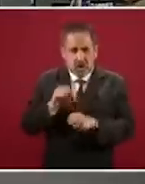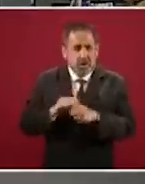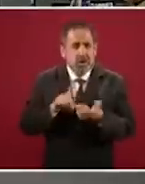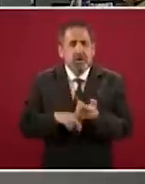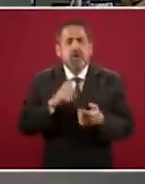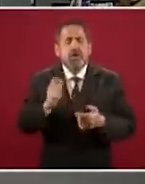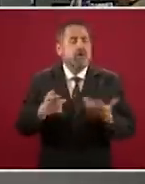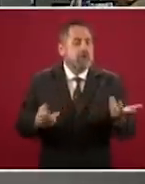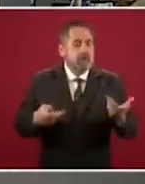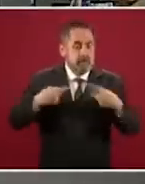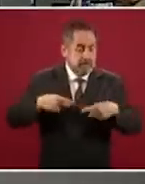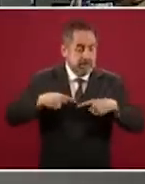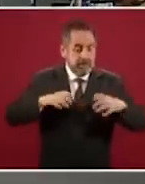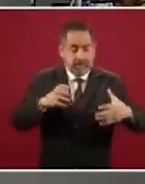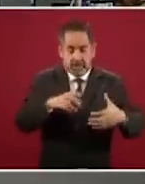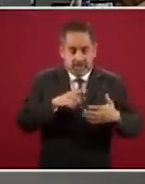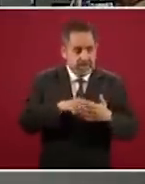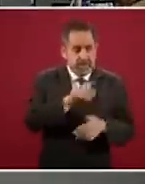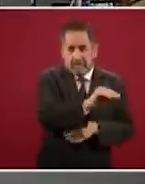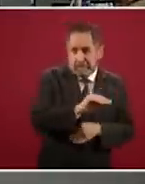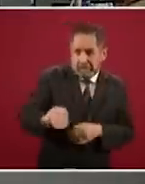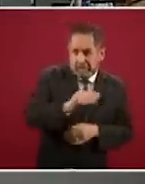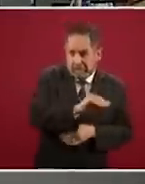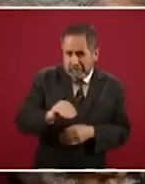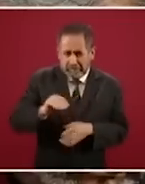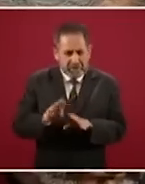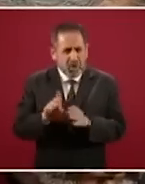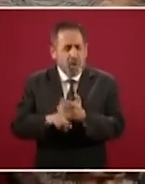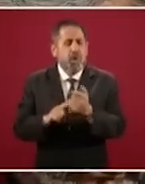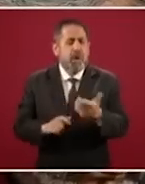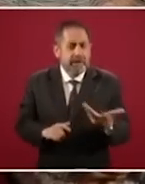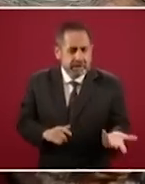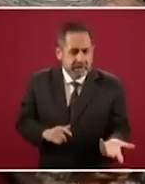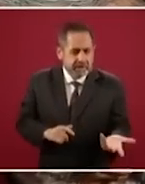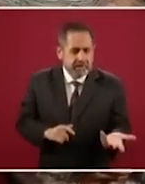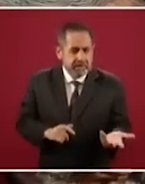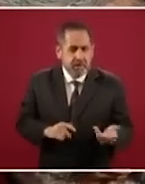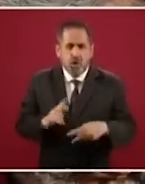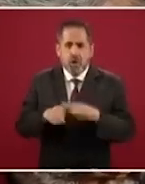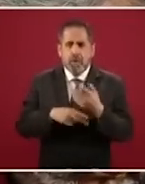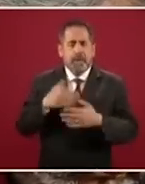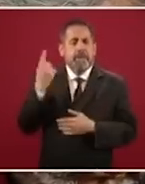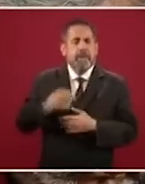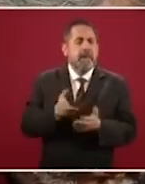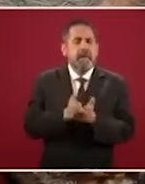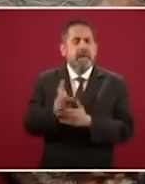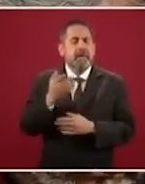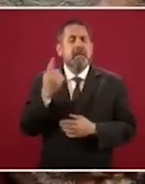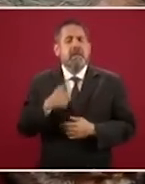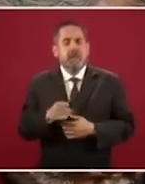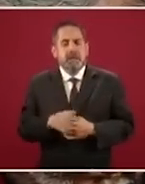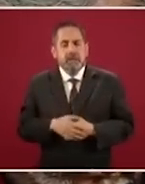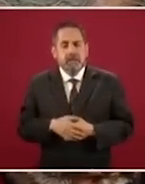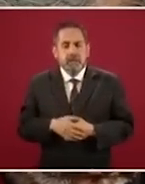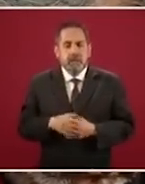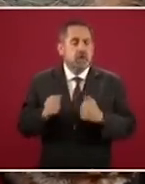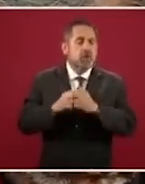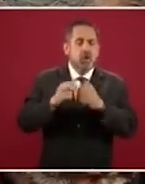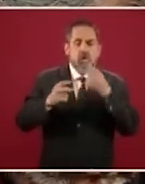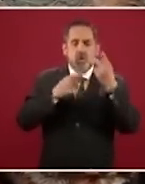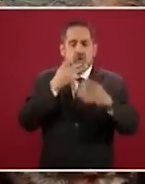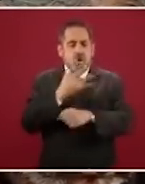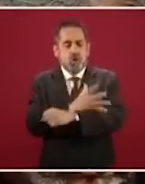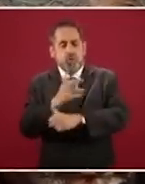infiltrando personajes de este tipo? ¿O cuál va a ser realmente la limpia? Porque entonces, si nos habla con un discurso